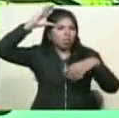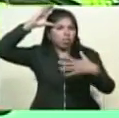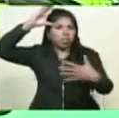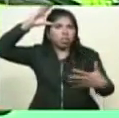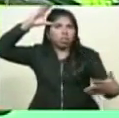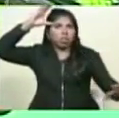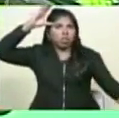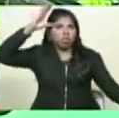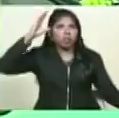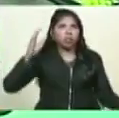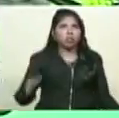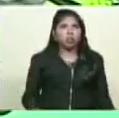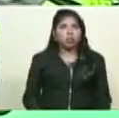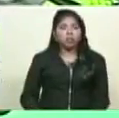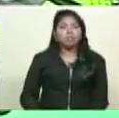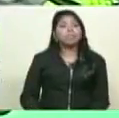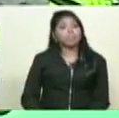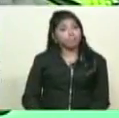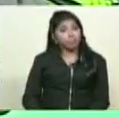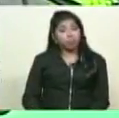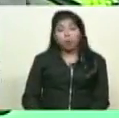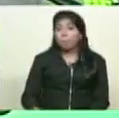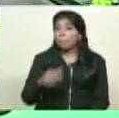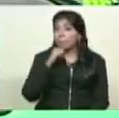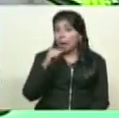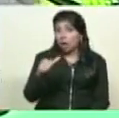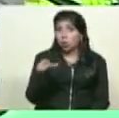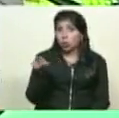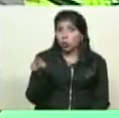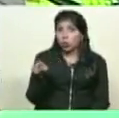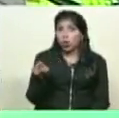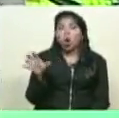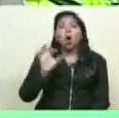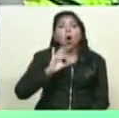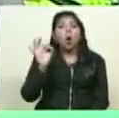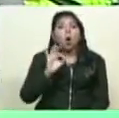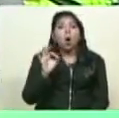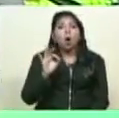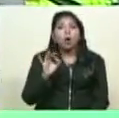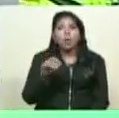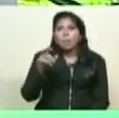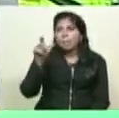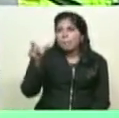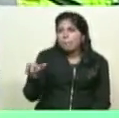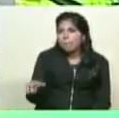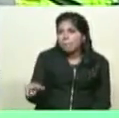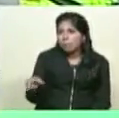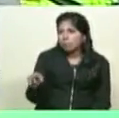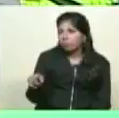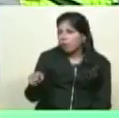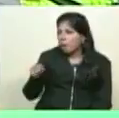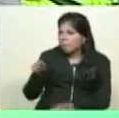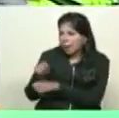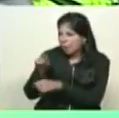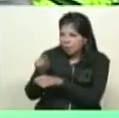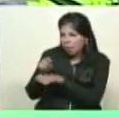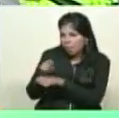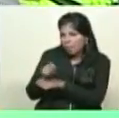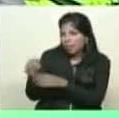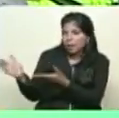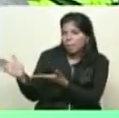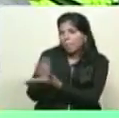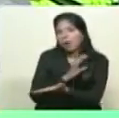es mal utilizada la crítica y la autocrítica. O la utilizan para destruir un compañero y suplantarlo de un